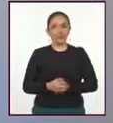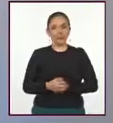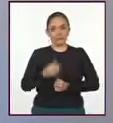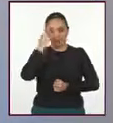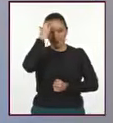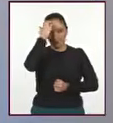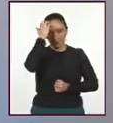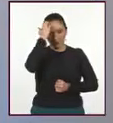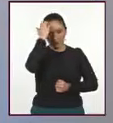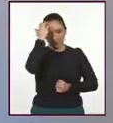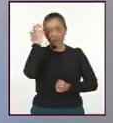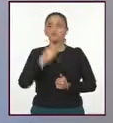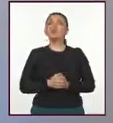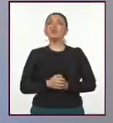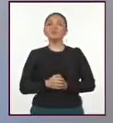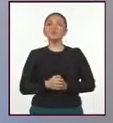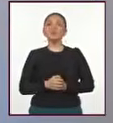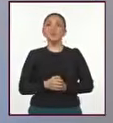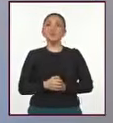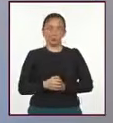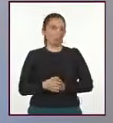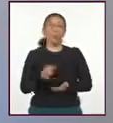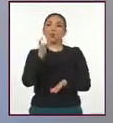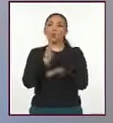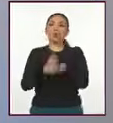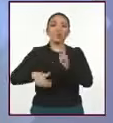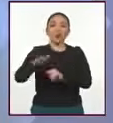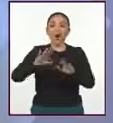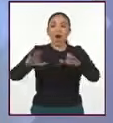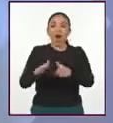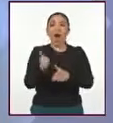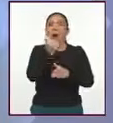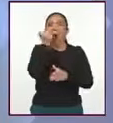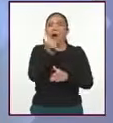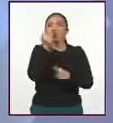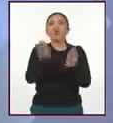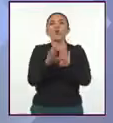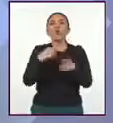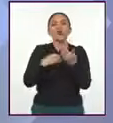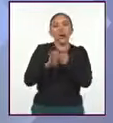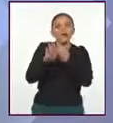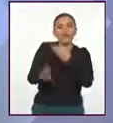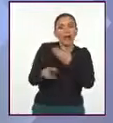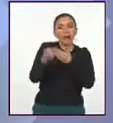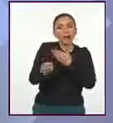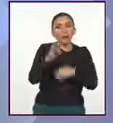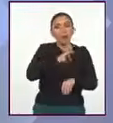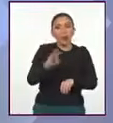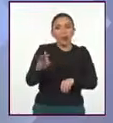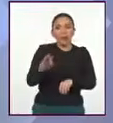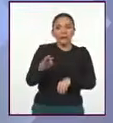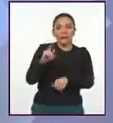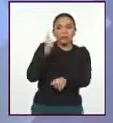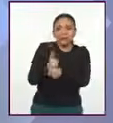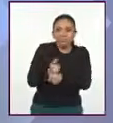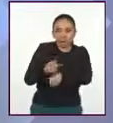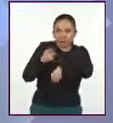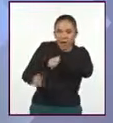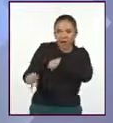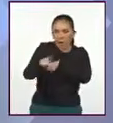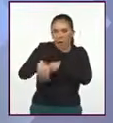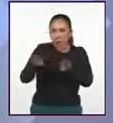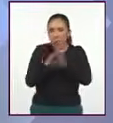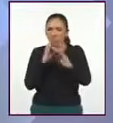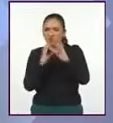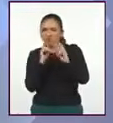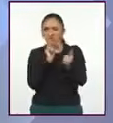ok. Sí, particularmente entre estudiantes, ¿cómo puedo prevenir que pueda ser una señal de riesgo, pues, su interacción o